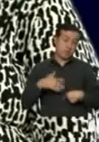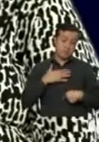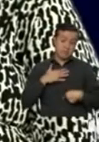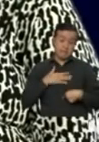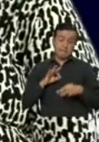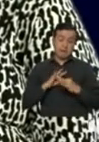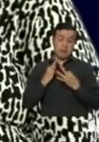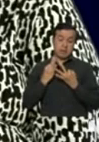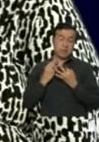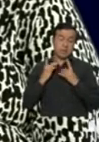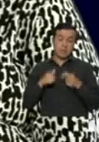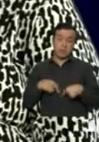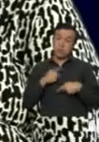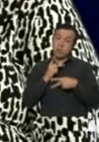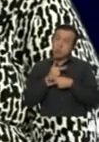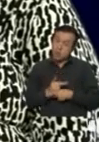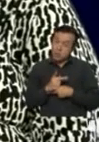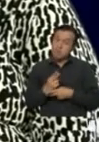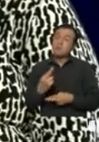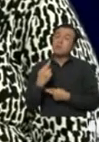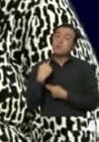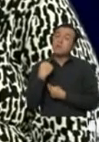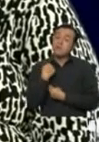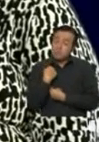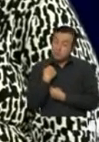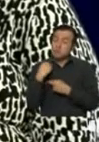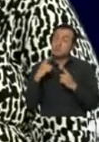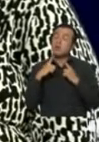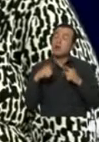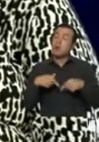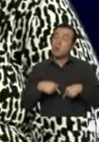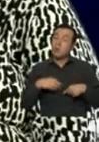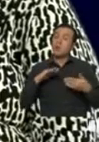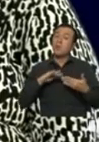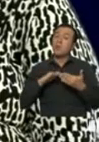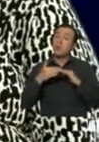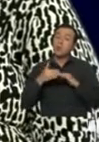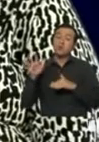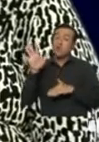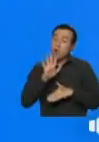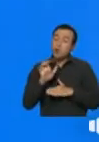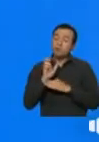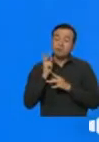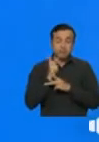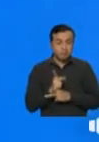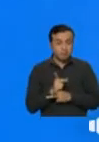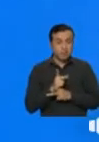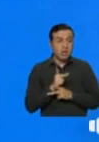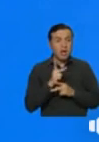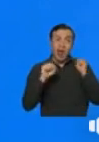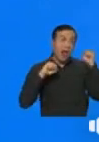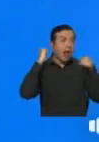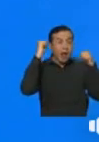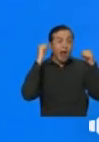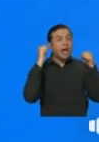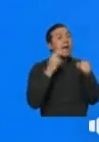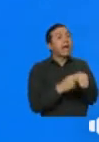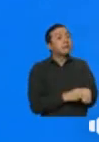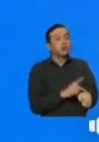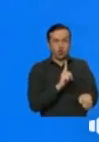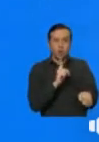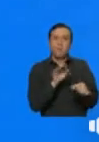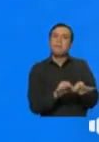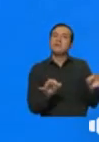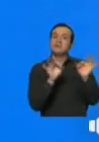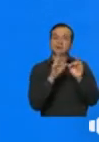de mi familia y mi responsabilidad frente a la salud de la comunidad y del país. No ser alarmistas, pero sí ser responsables con la